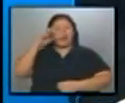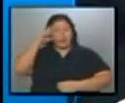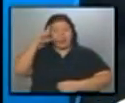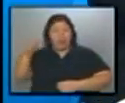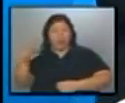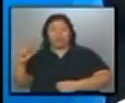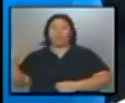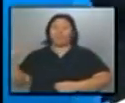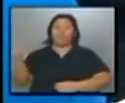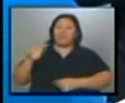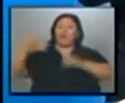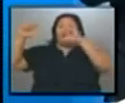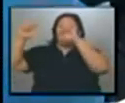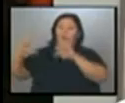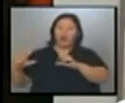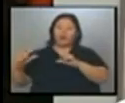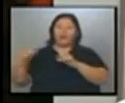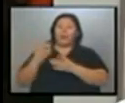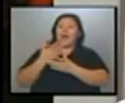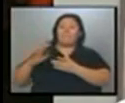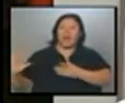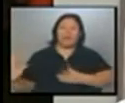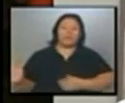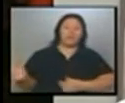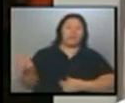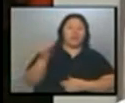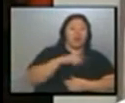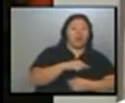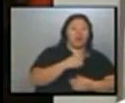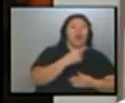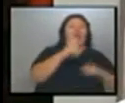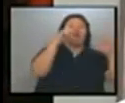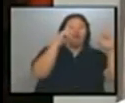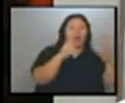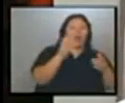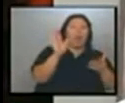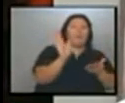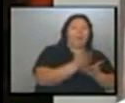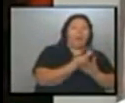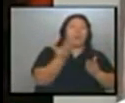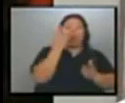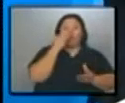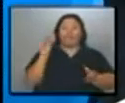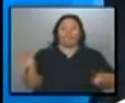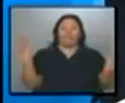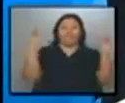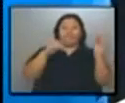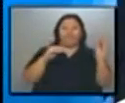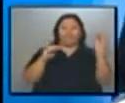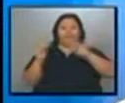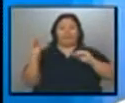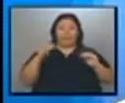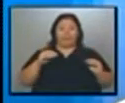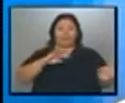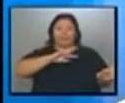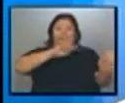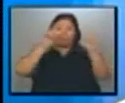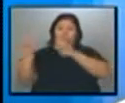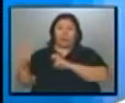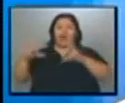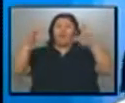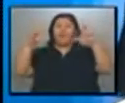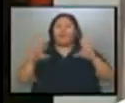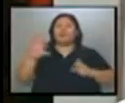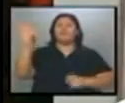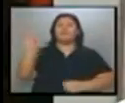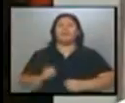con Fedeval. Sí. Bueno, se casó Vilas, Guillermo Vilas. ¿Por qué traje esta foto? Este tema ya lo cubrimos nosotros y lo pusimos acá. Traje esta foto por el